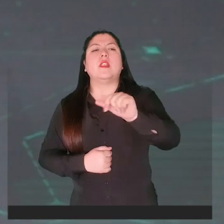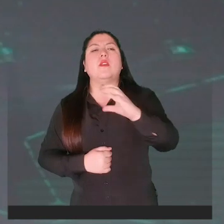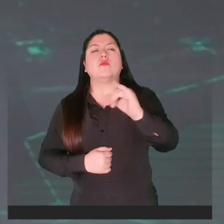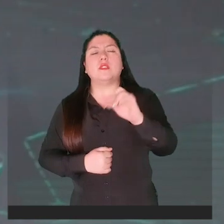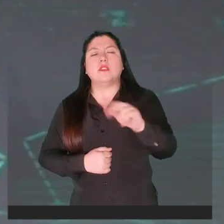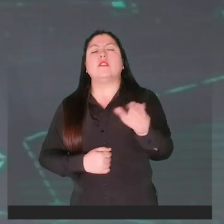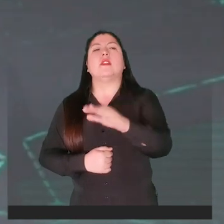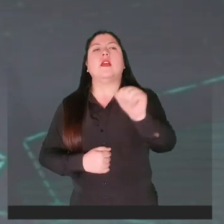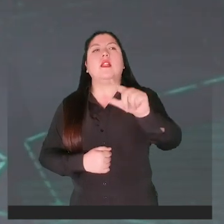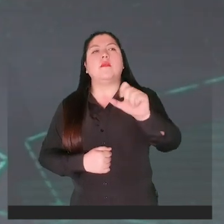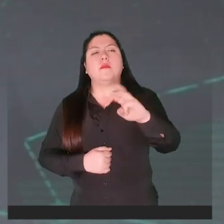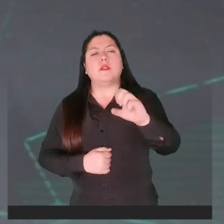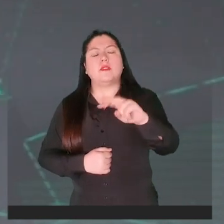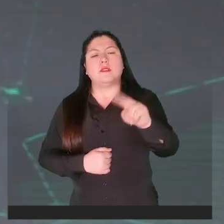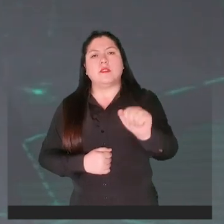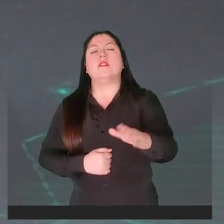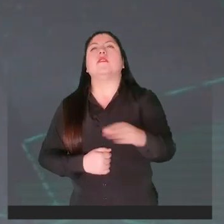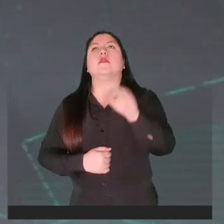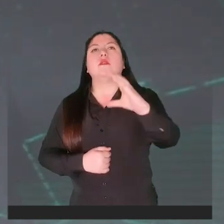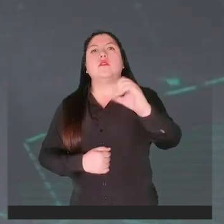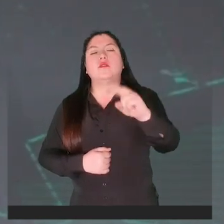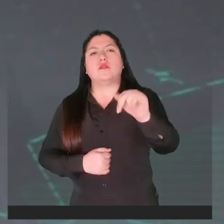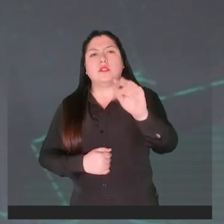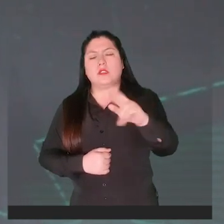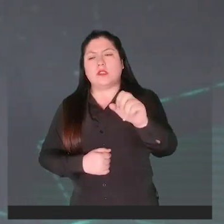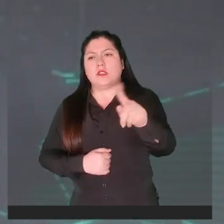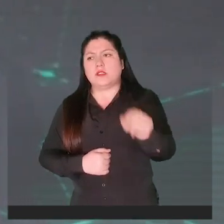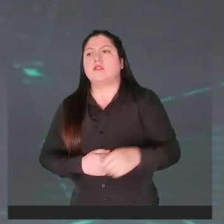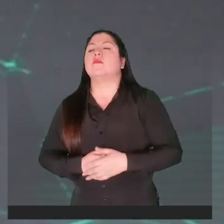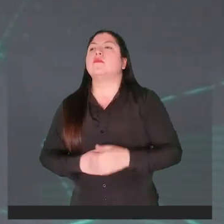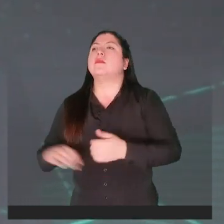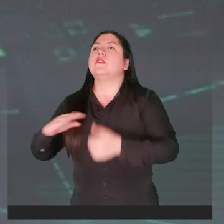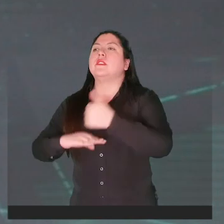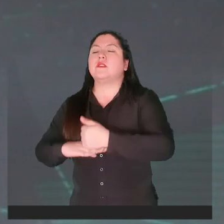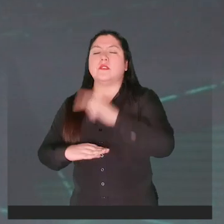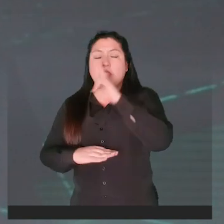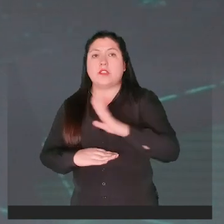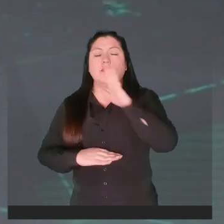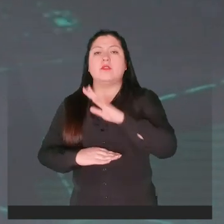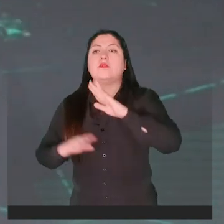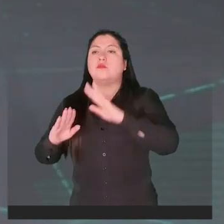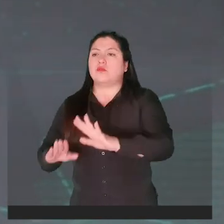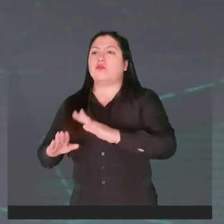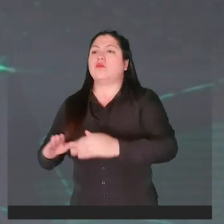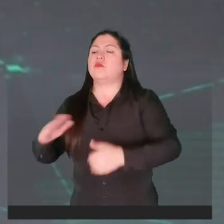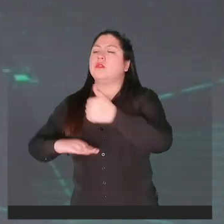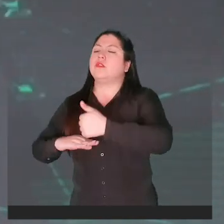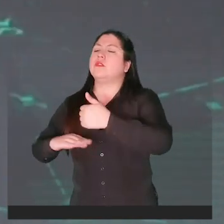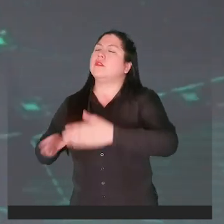al doctor Casas. Saludo también al doctor Carlos Alberto Monsalve, director nacional de la